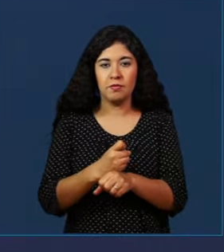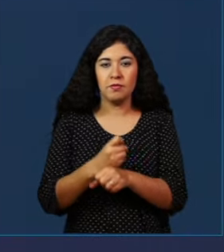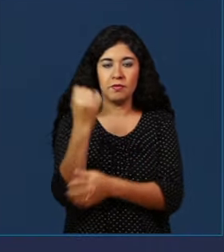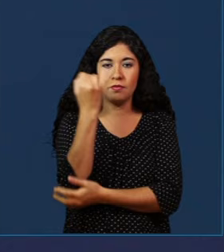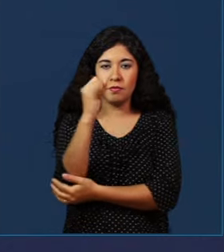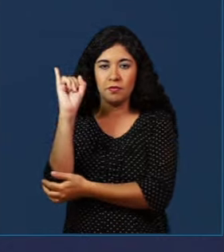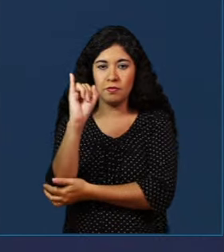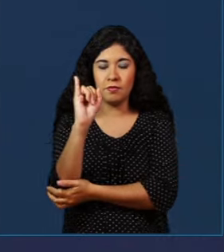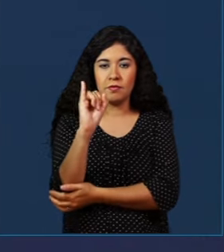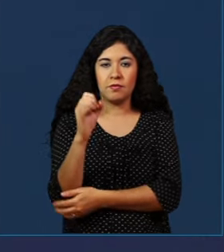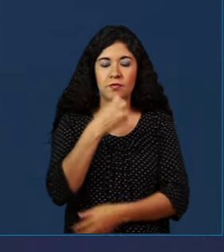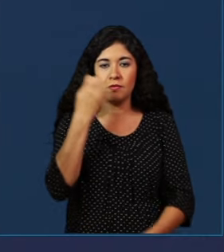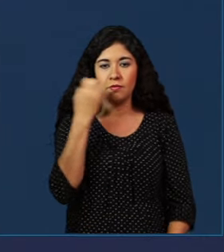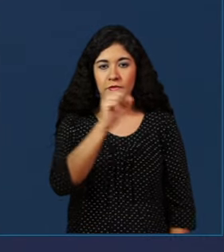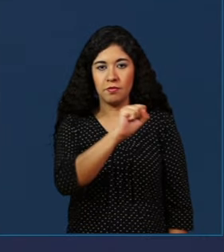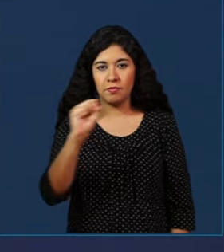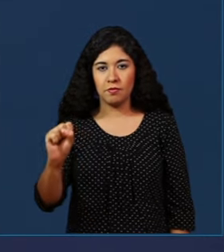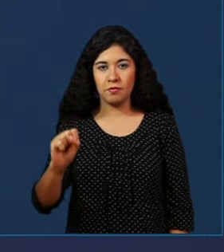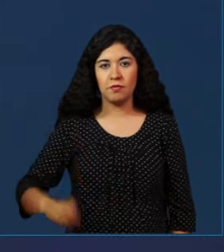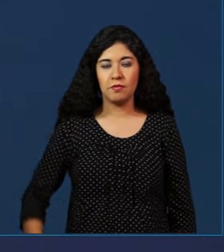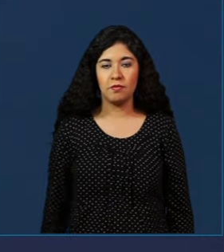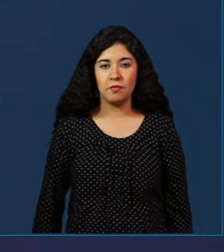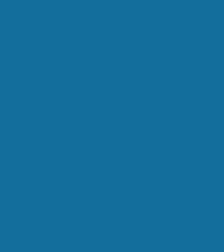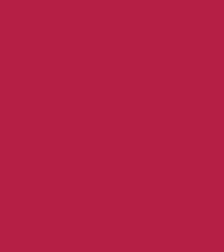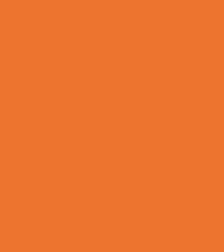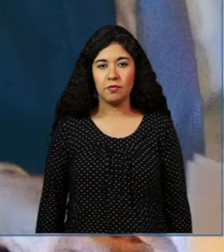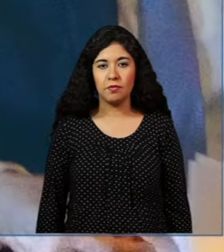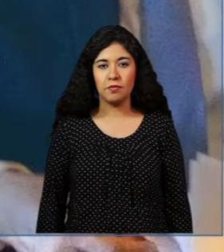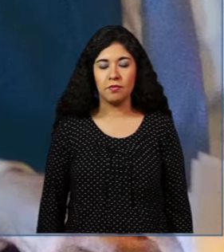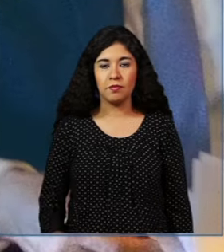Acreditan primero de preescolar en las guarderías del IMSS.